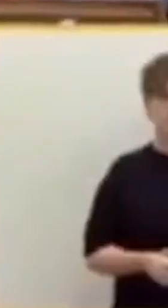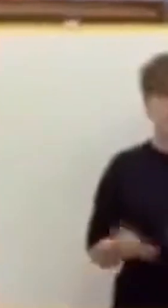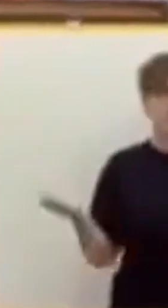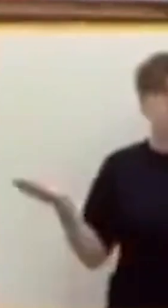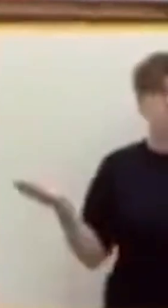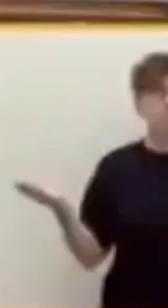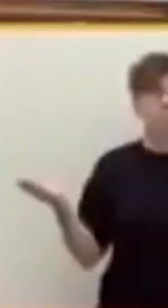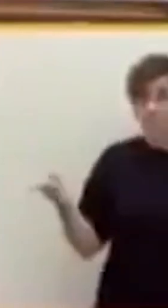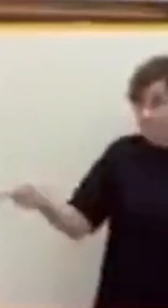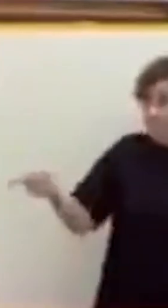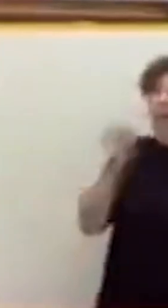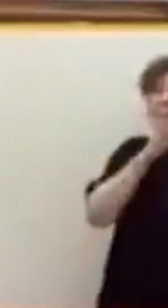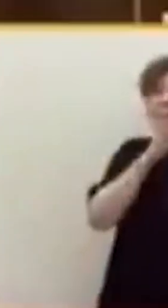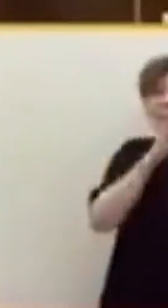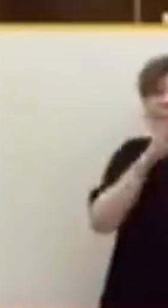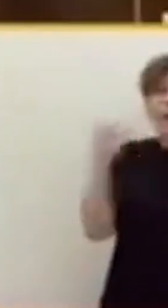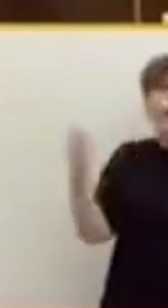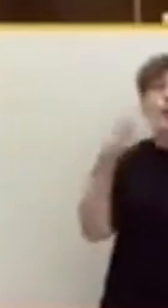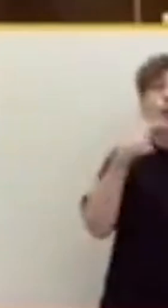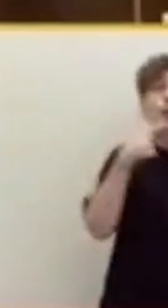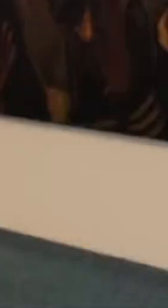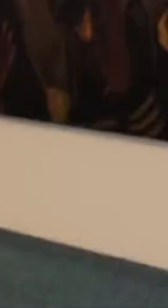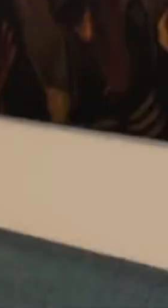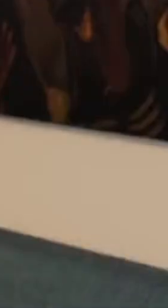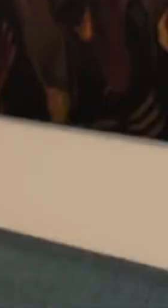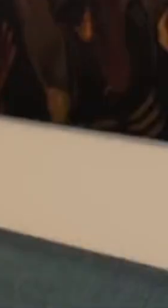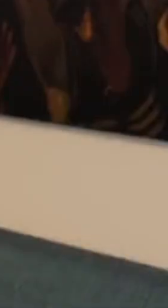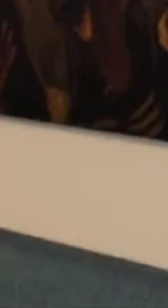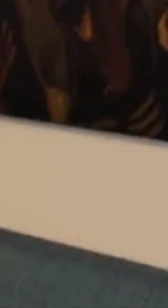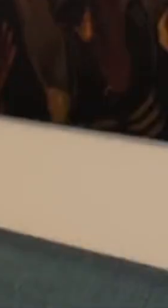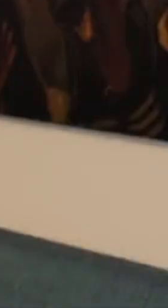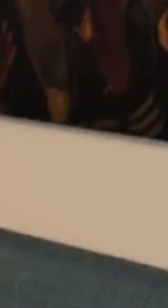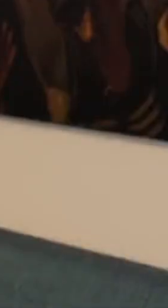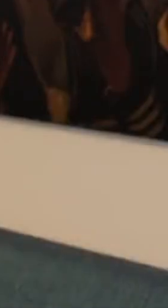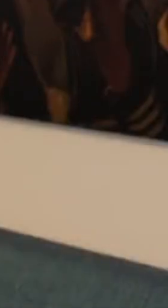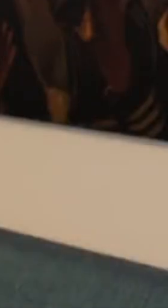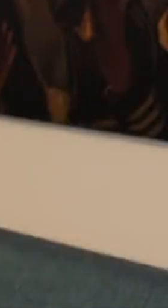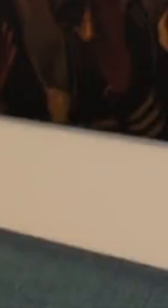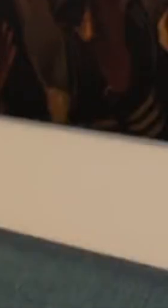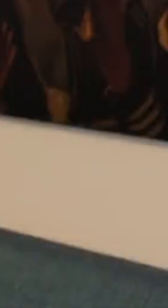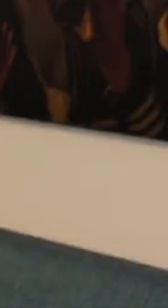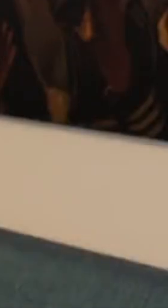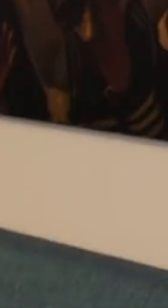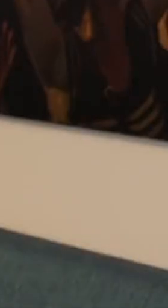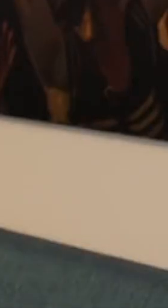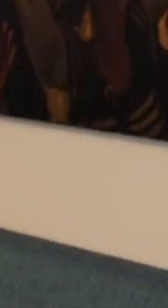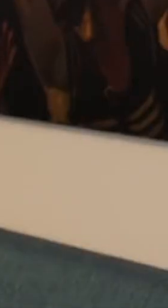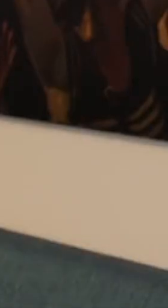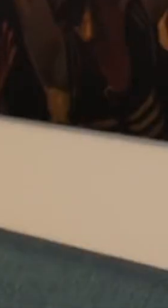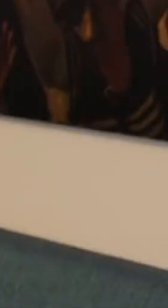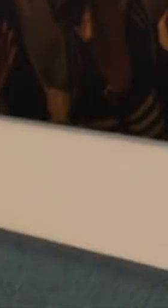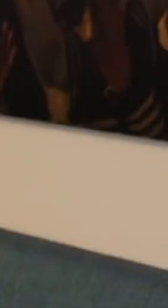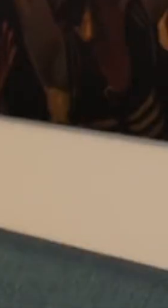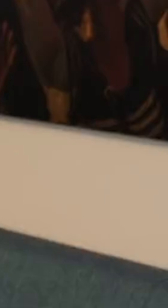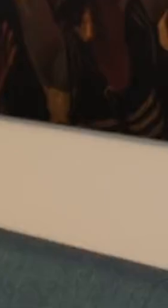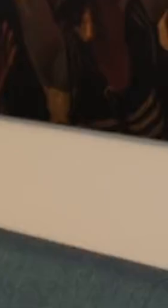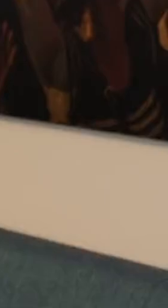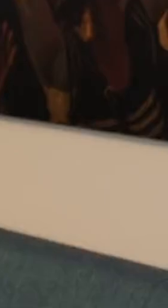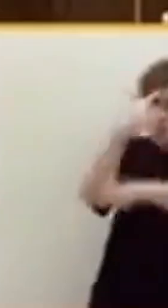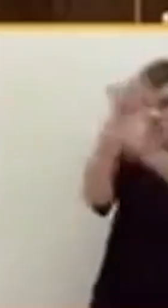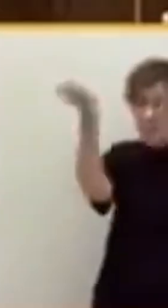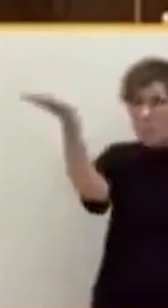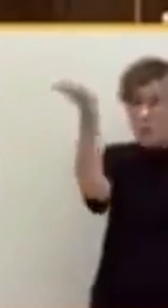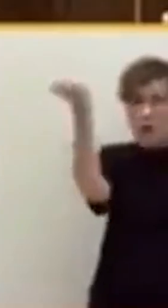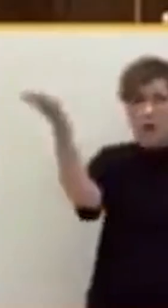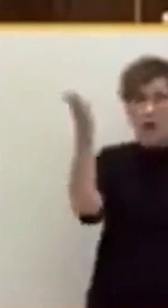Española. Este vídeo que verás a continuación se ha hecho viral en las últimas horas y es que destroza por completo el discurso pro-separatismo